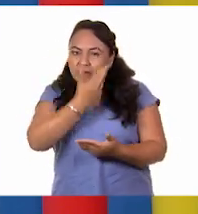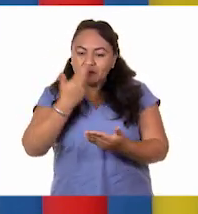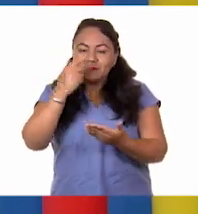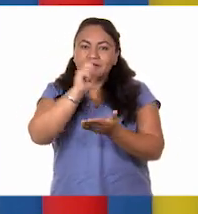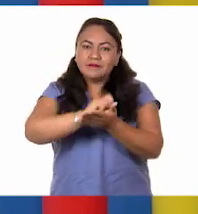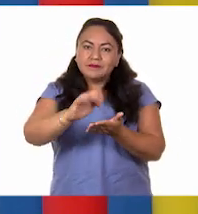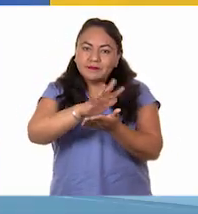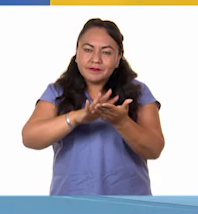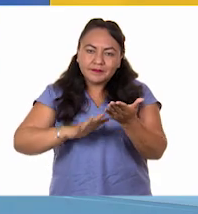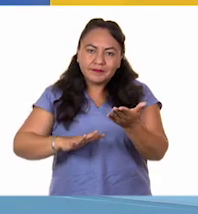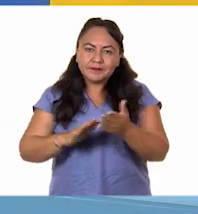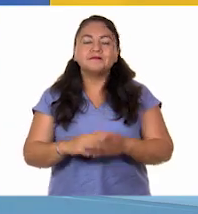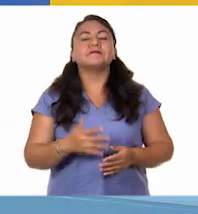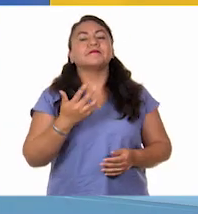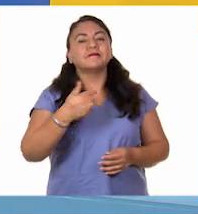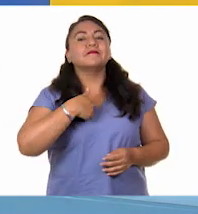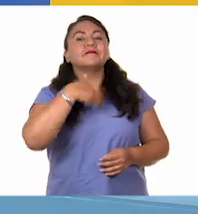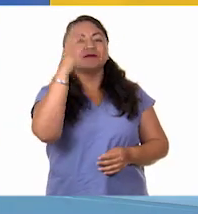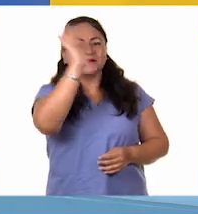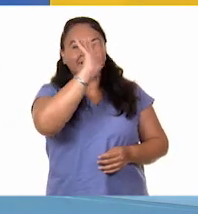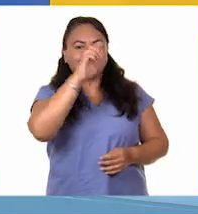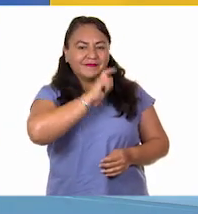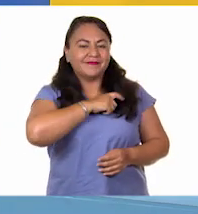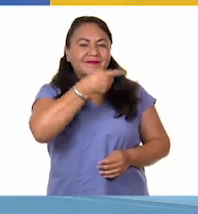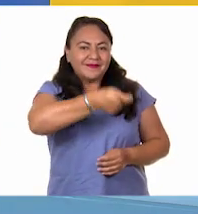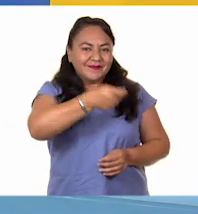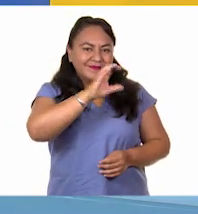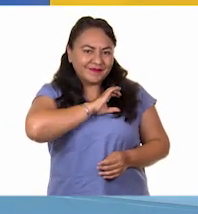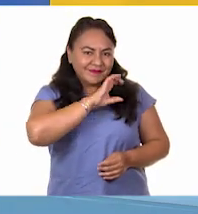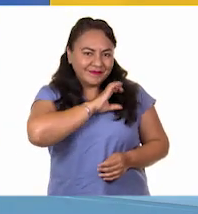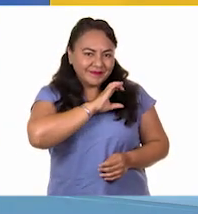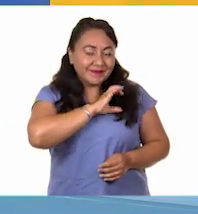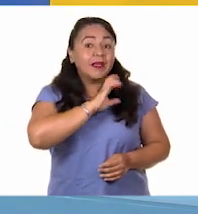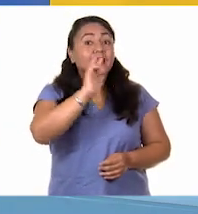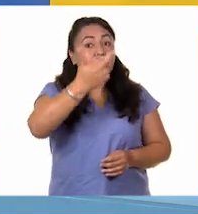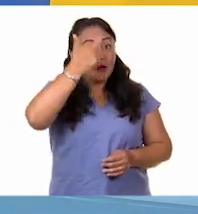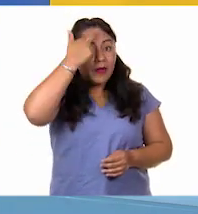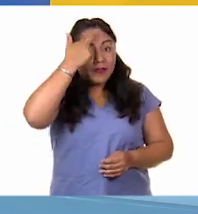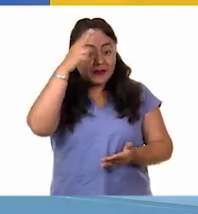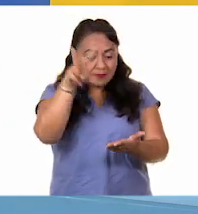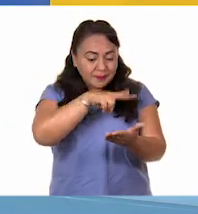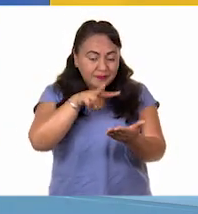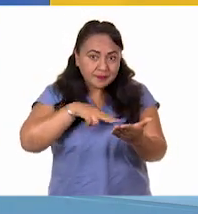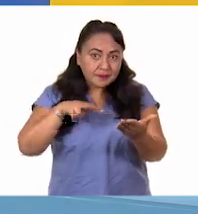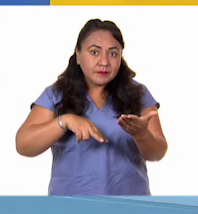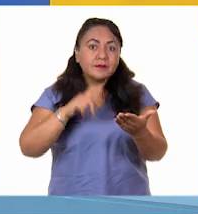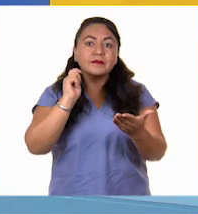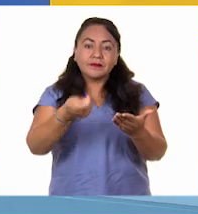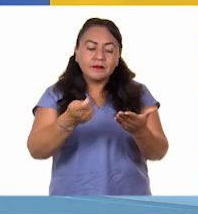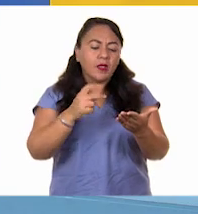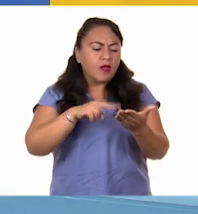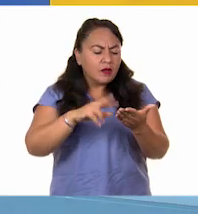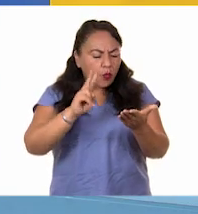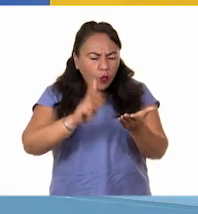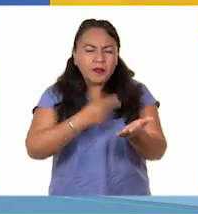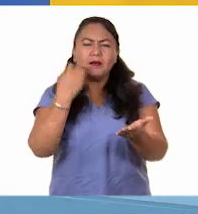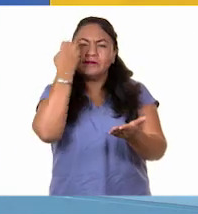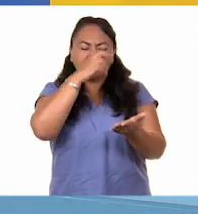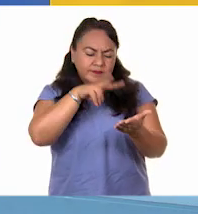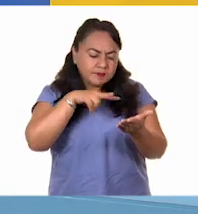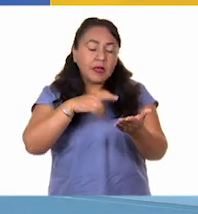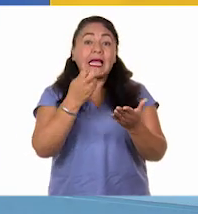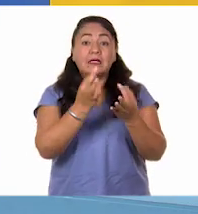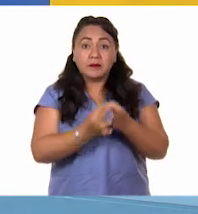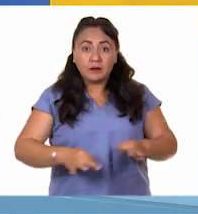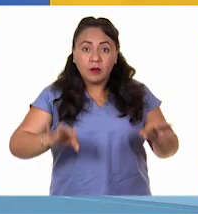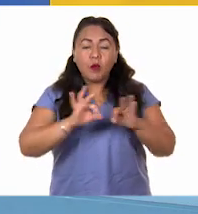sus escritos. Pues te mandamos un saludo afectuoso, Ton. Recuerda que la revisión es un momento muy importante.